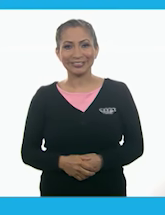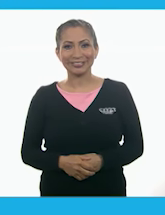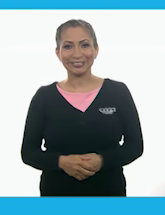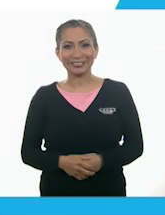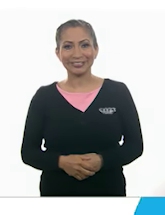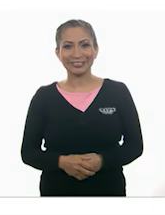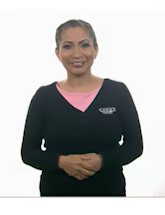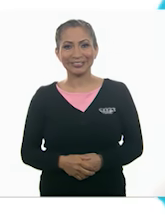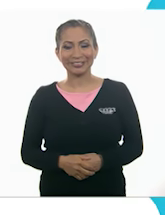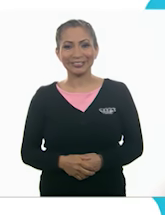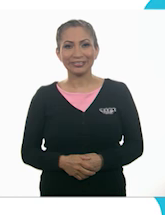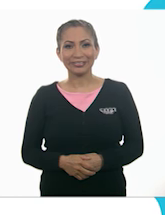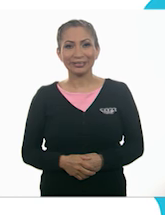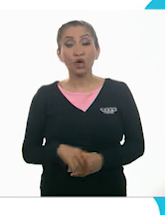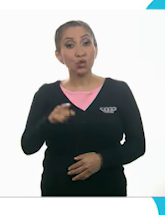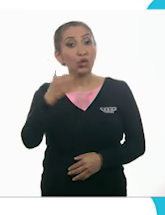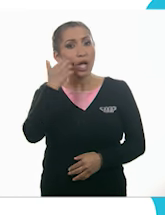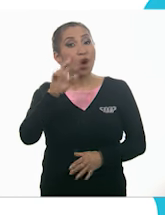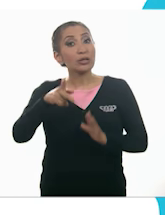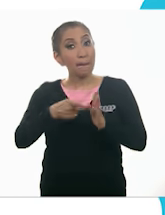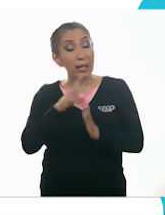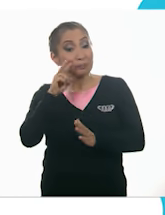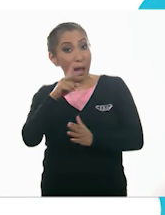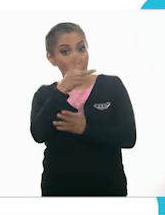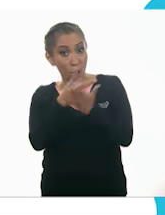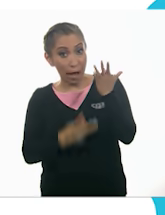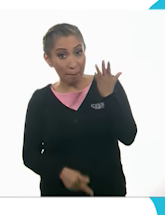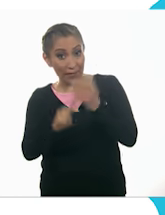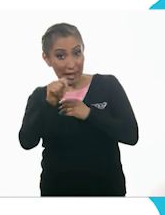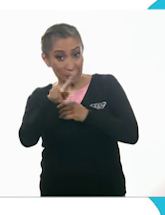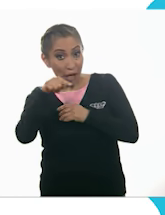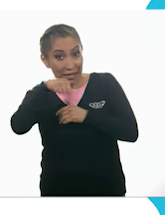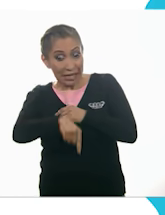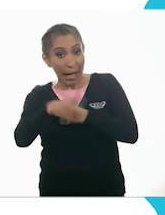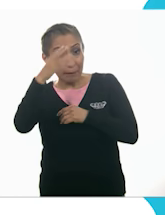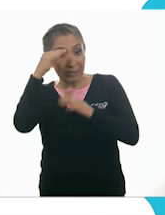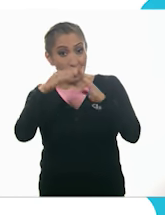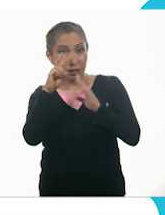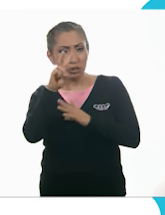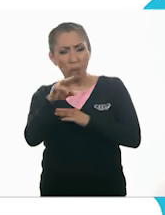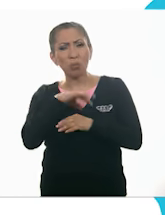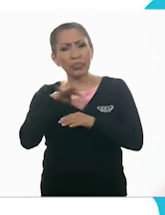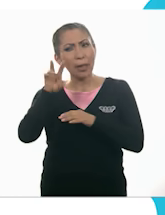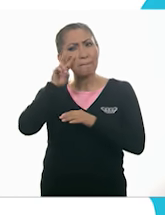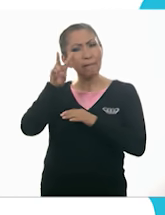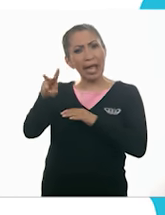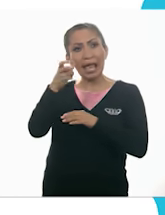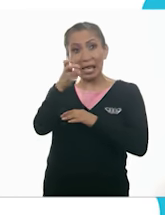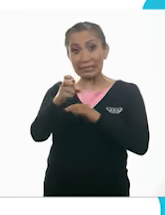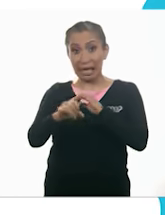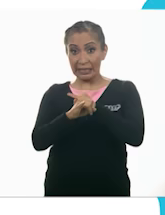conalitec.sep.gob.mx. Si quieres volver a ver los programas de Aprende en Casa 2, los puedes encontrar en la